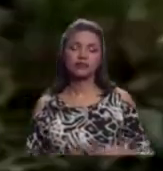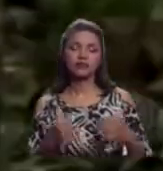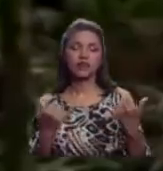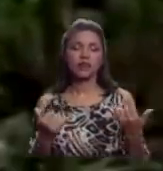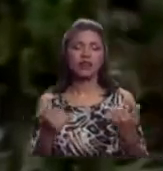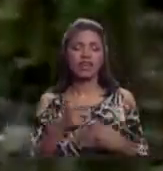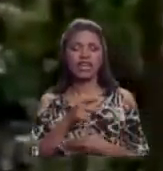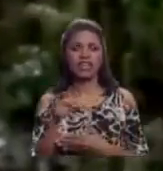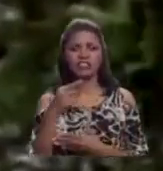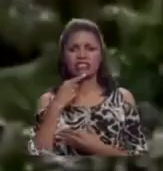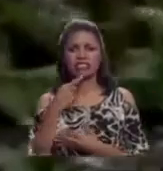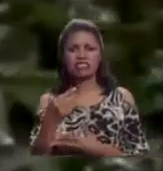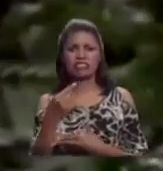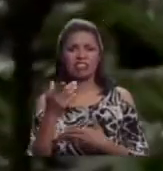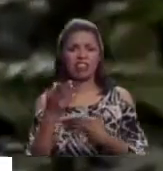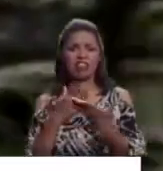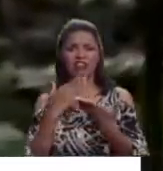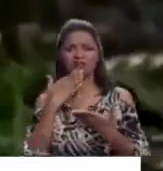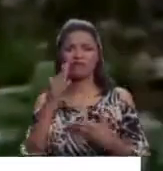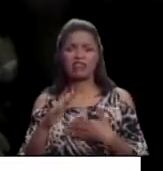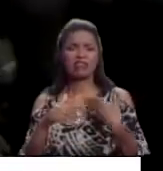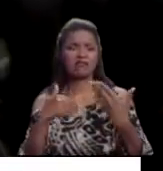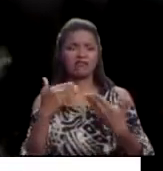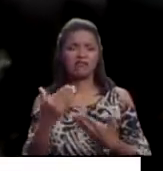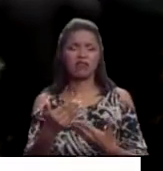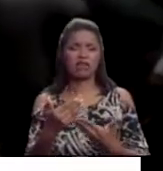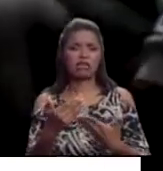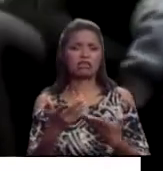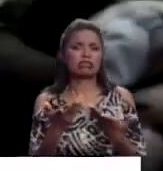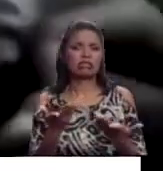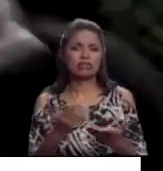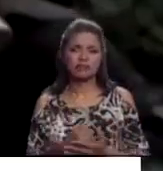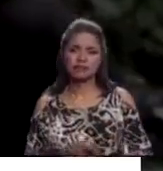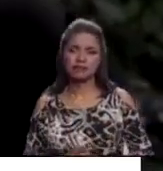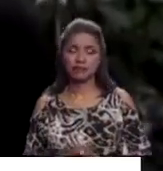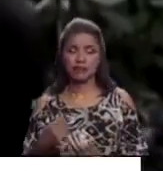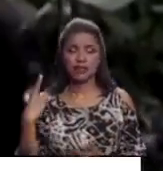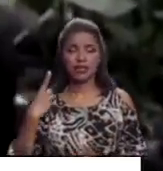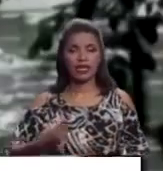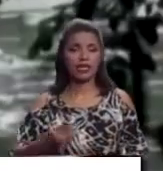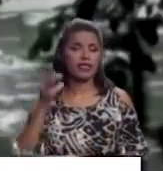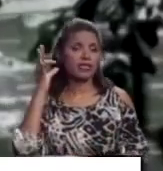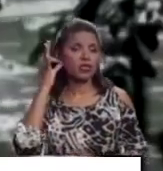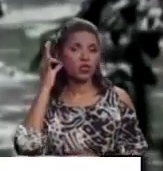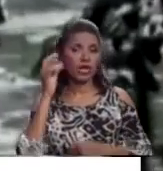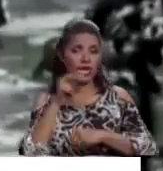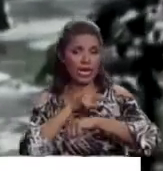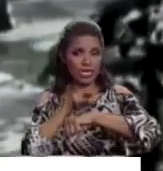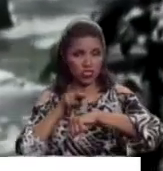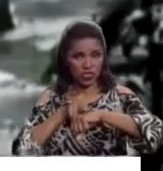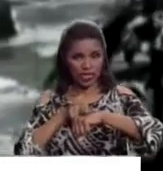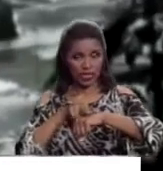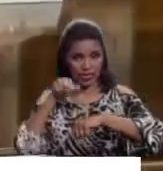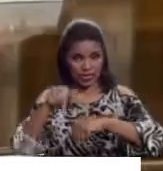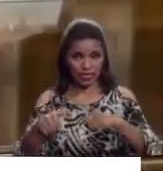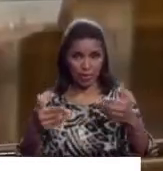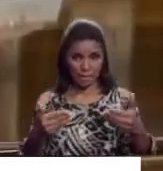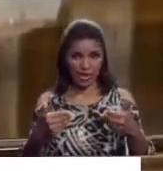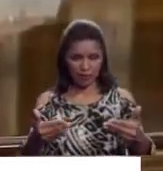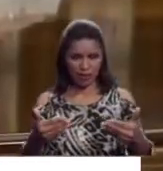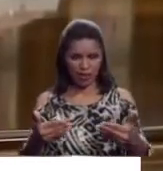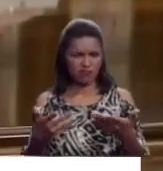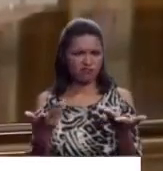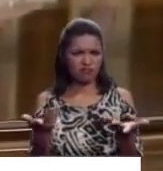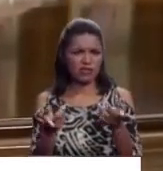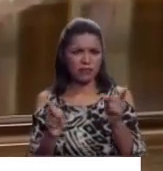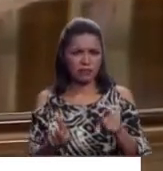que según ellos es negativo y que dejan en las comunidades. Tengo conmigo a la directora del Servicio Nacional de Migración, Samira Gozaine. ¿Qué respuesta